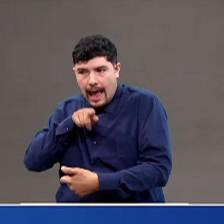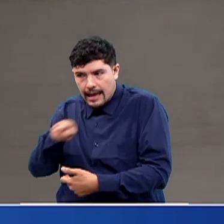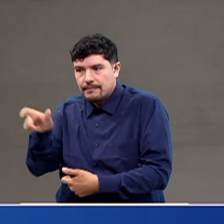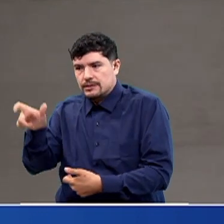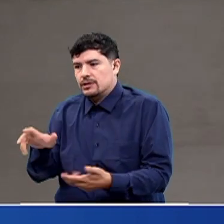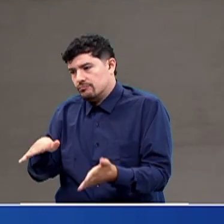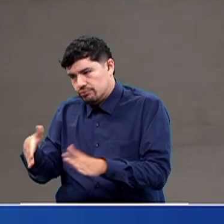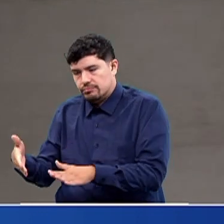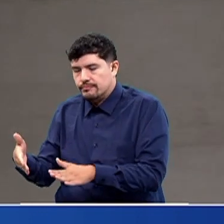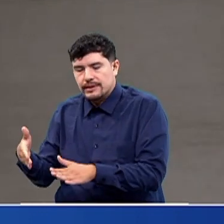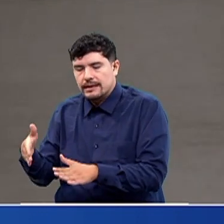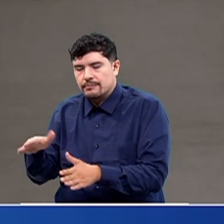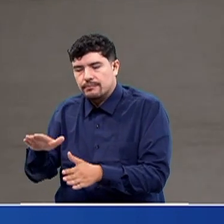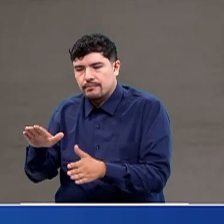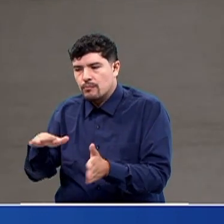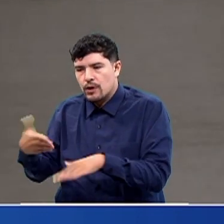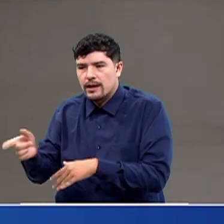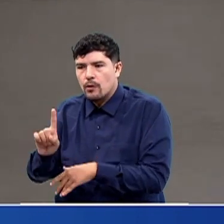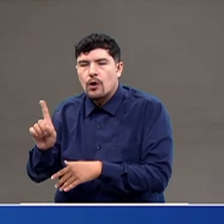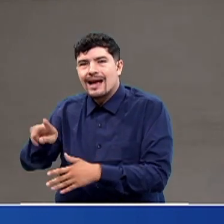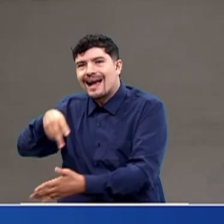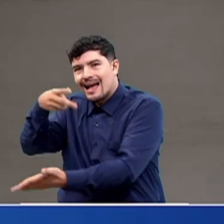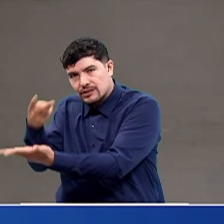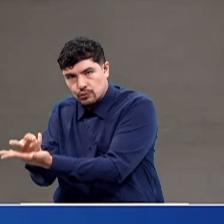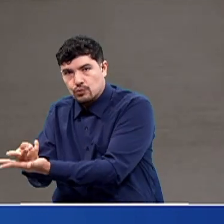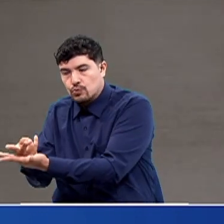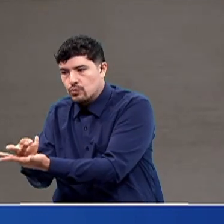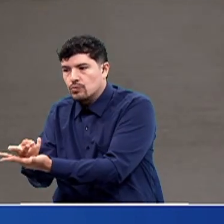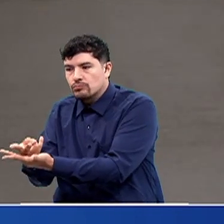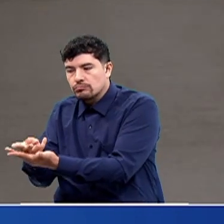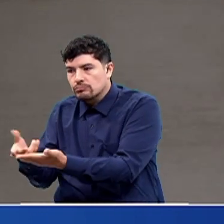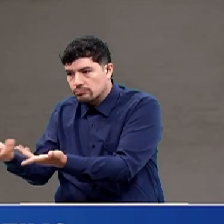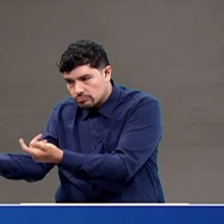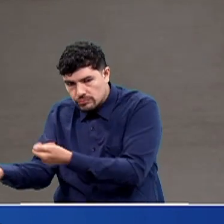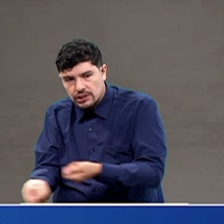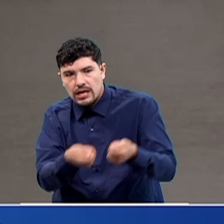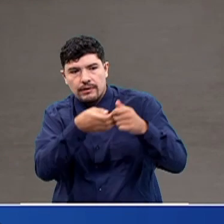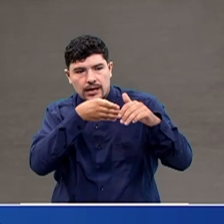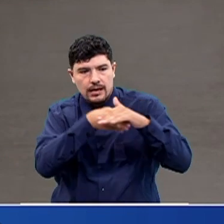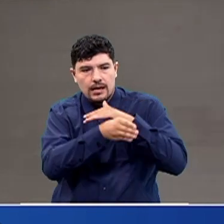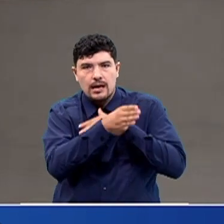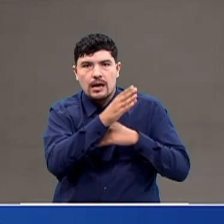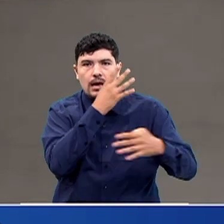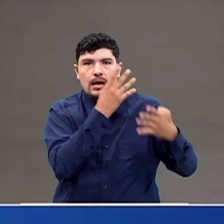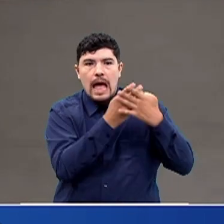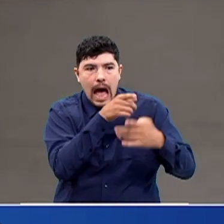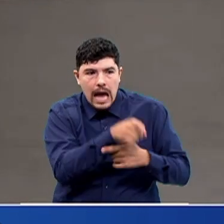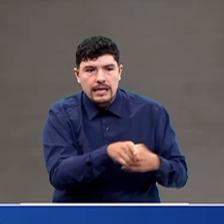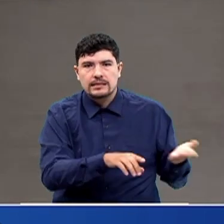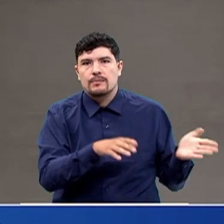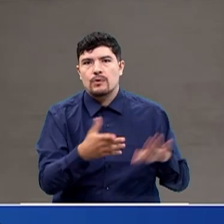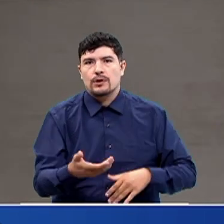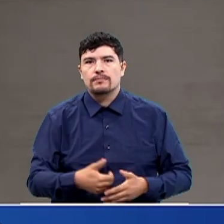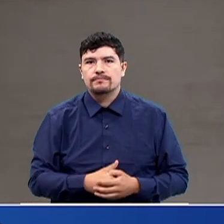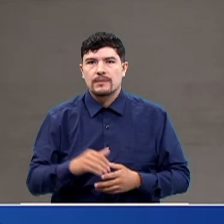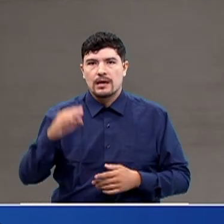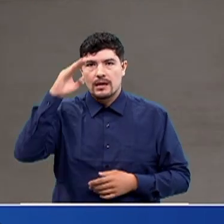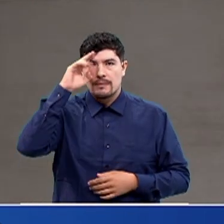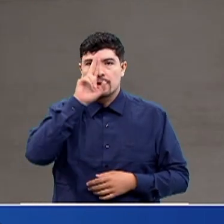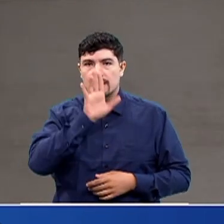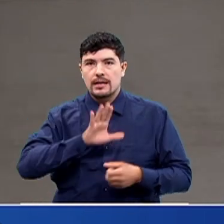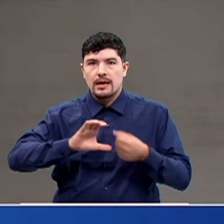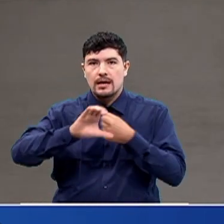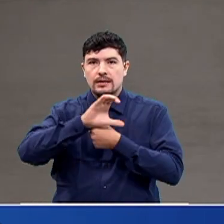en el momento que es trasladada a un centro asistencial fallece. Eso ya inmediatamente se ordenó por parte de la Policía Metropolitana de